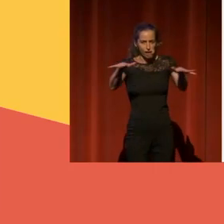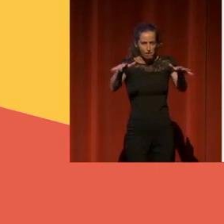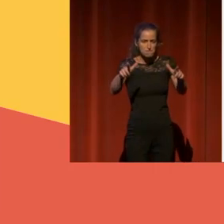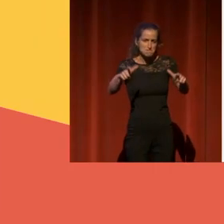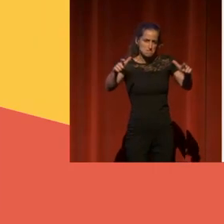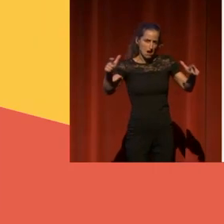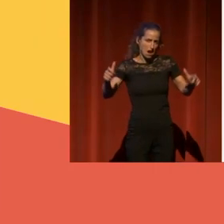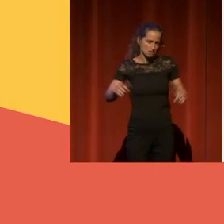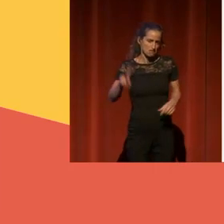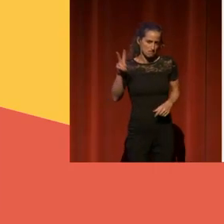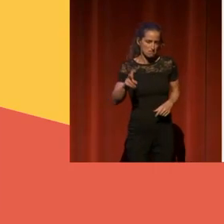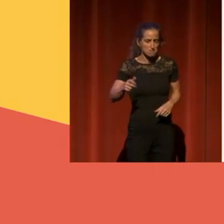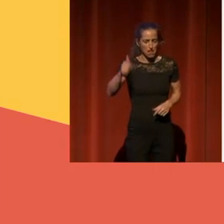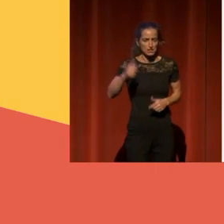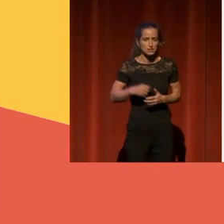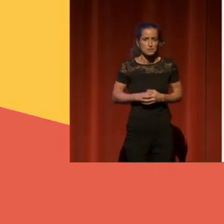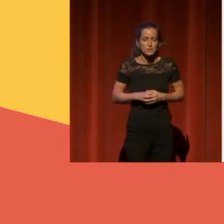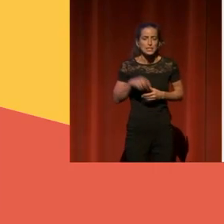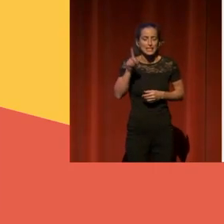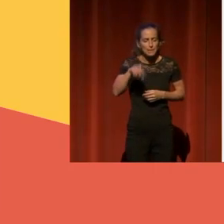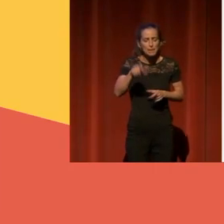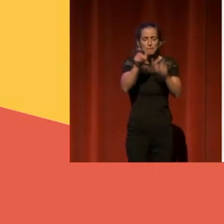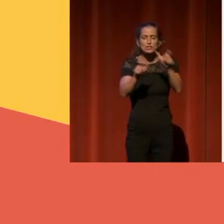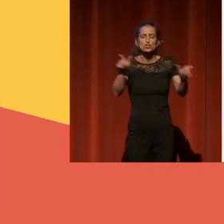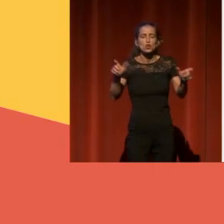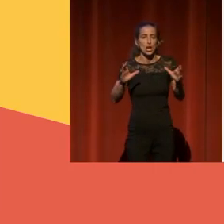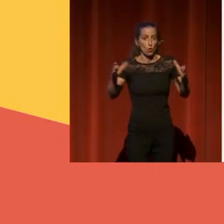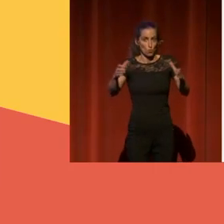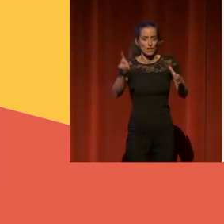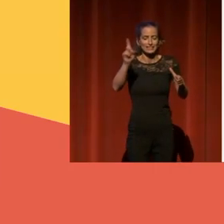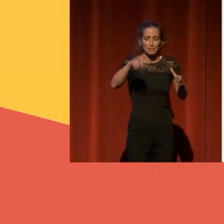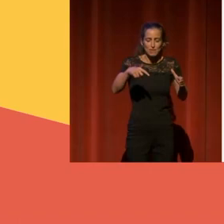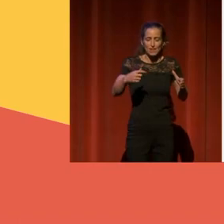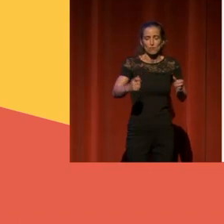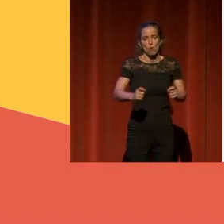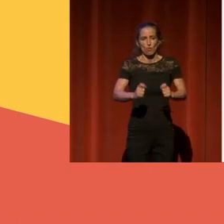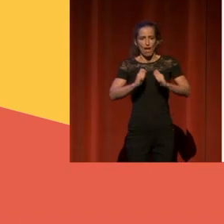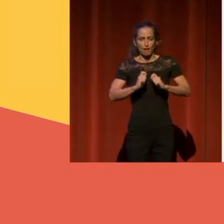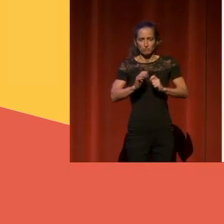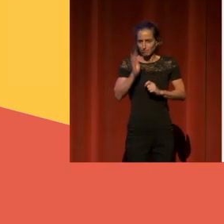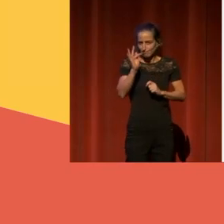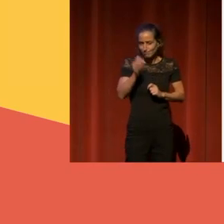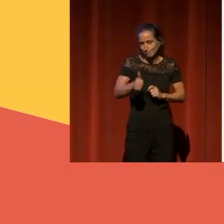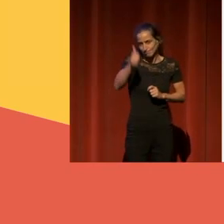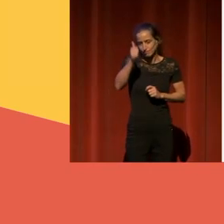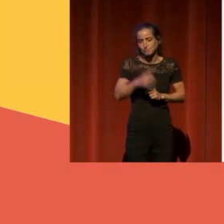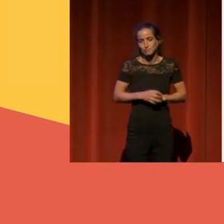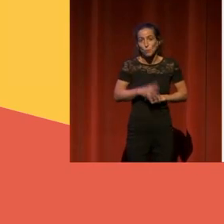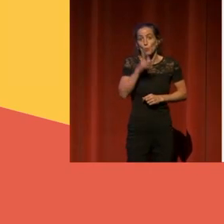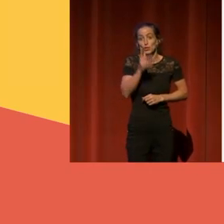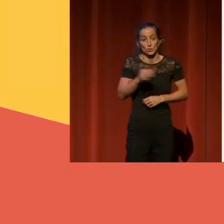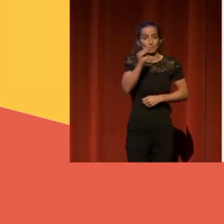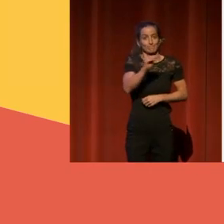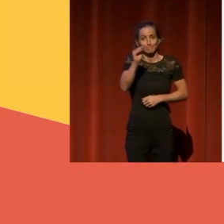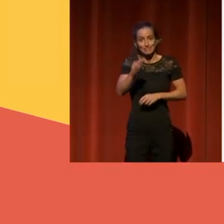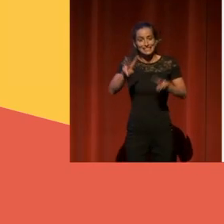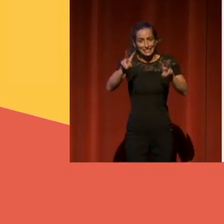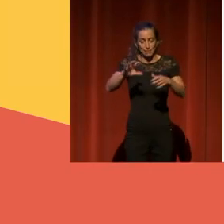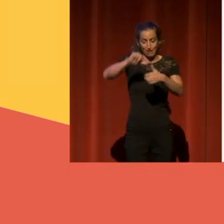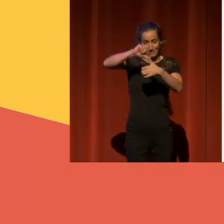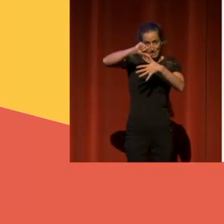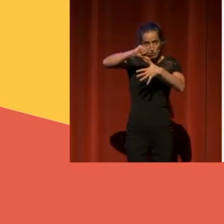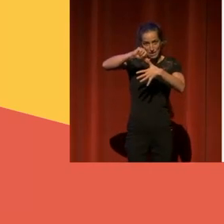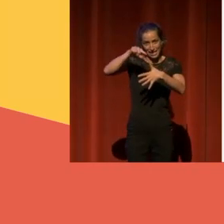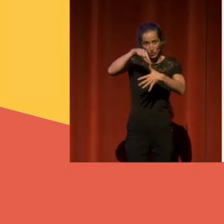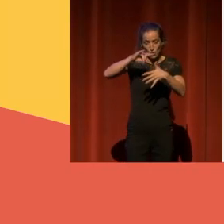de agente de transformación de su comunidad. De ahí la importancia de destacar la existencia en el ámbito iberoamericano de